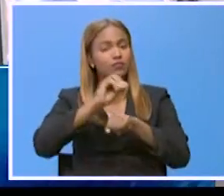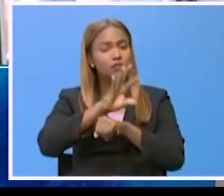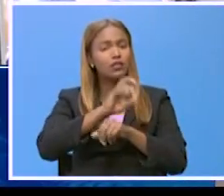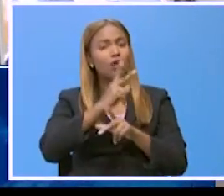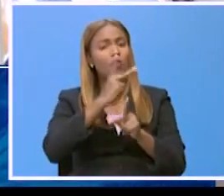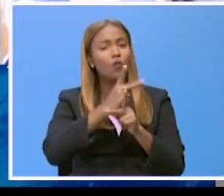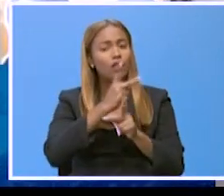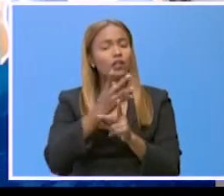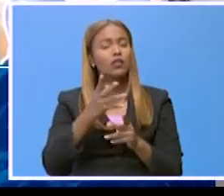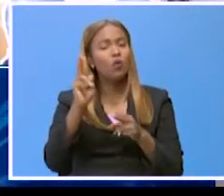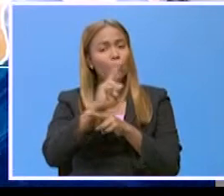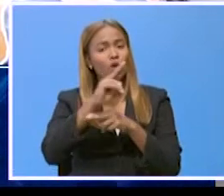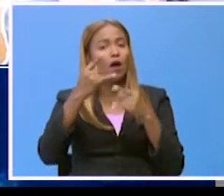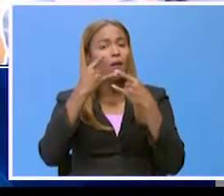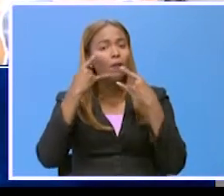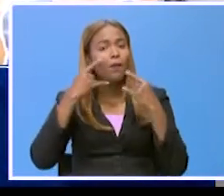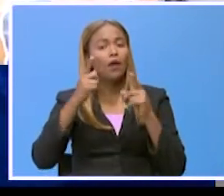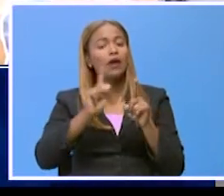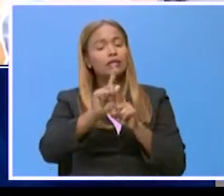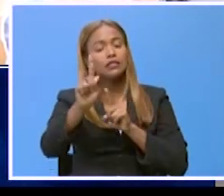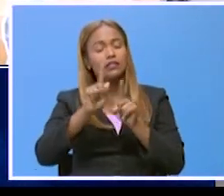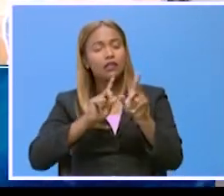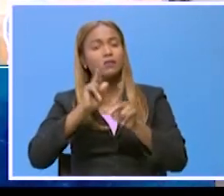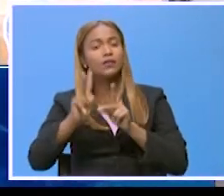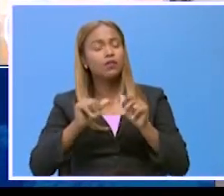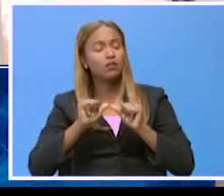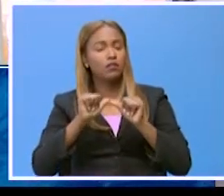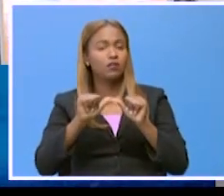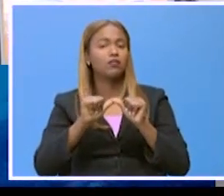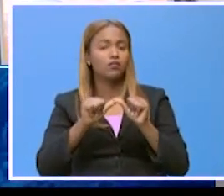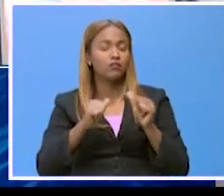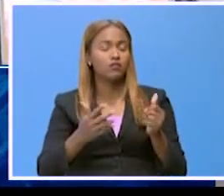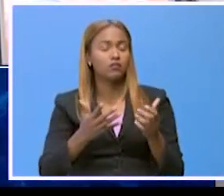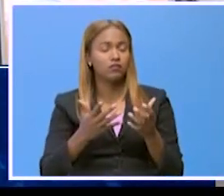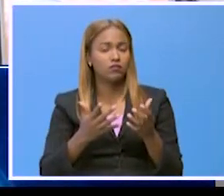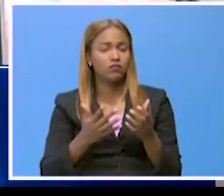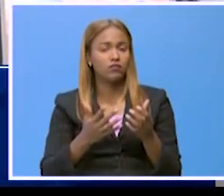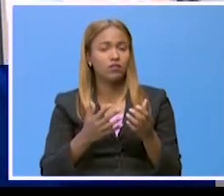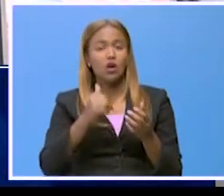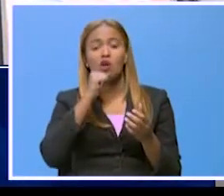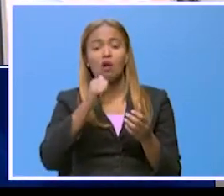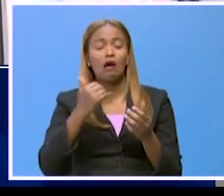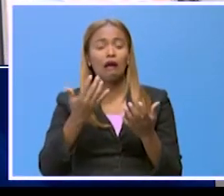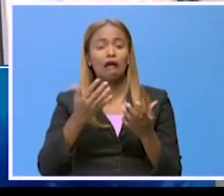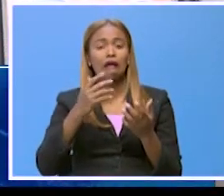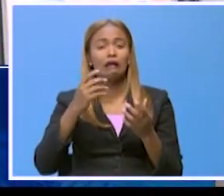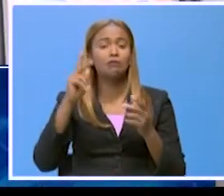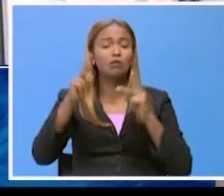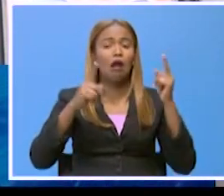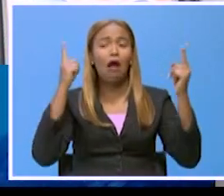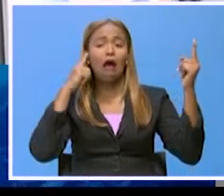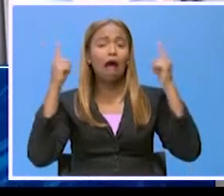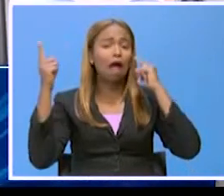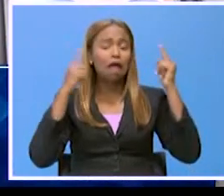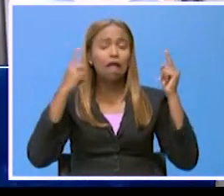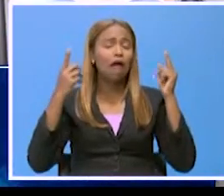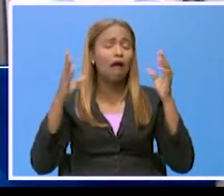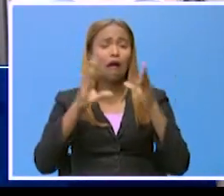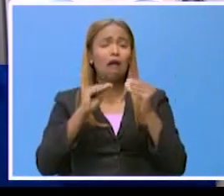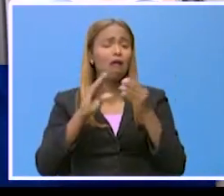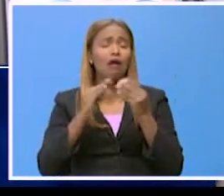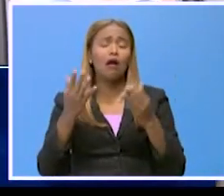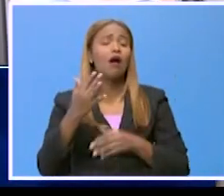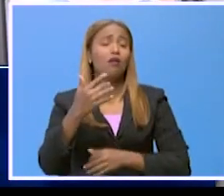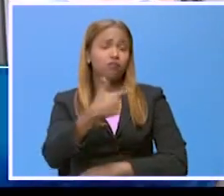mes es una cabilla guarda distanciamiento vacune sé no sé lo que están diciendo con ese